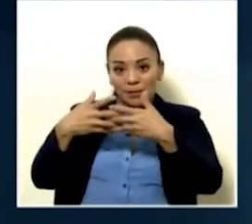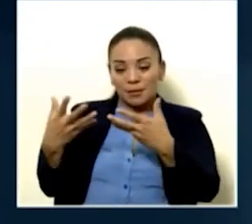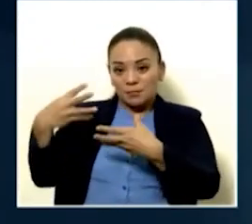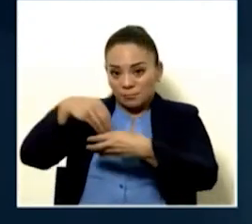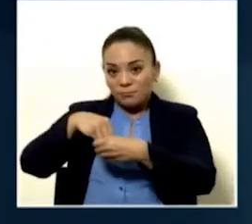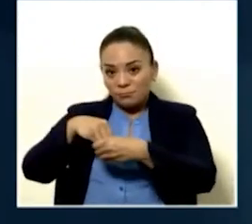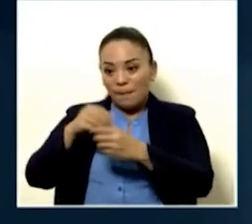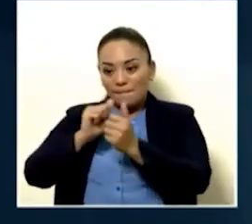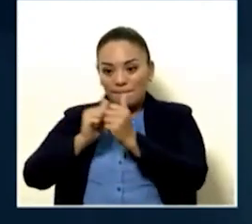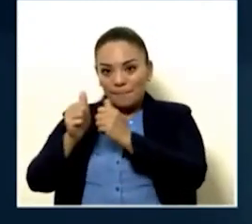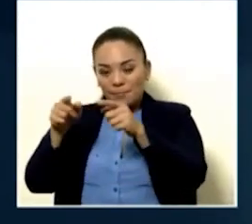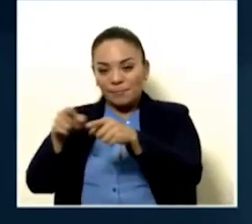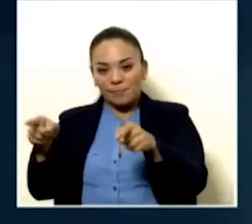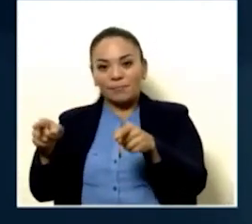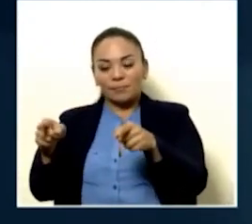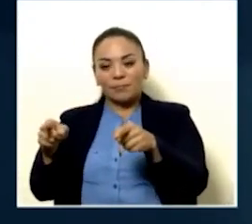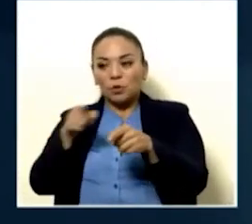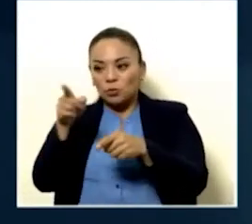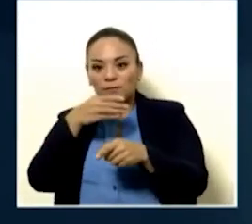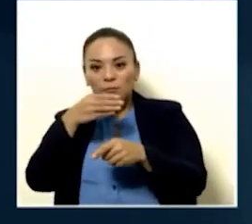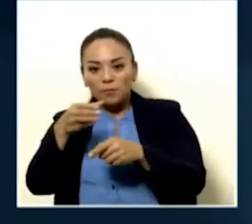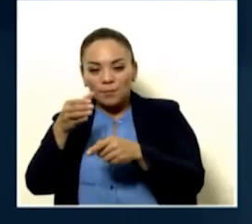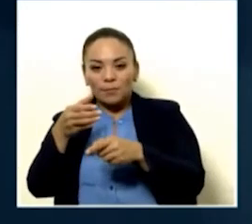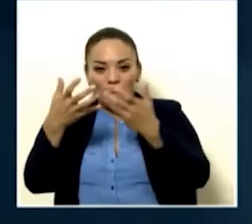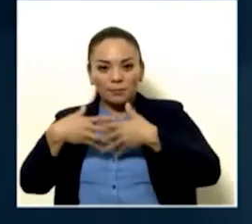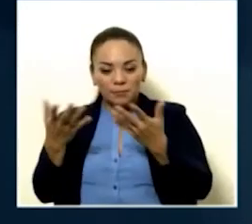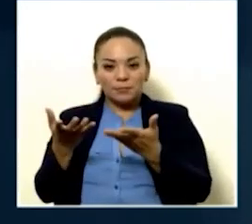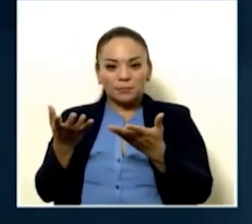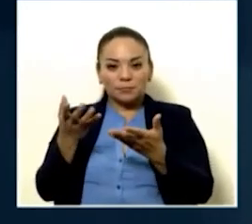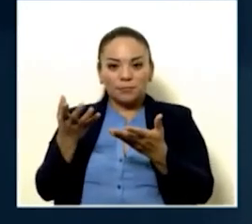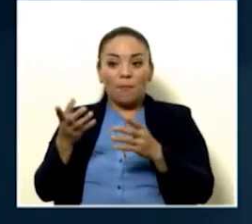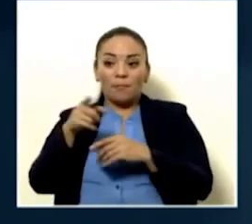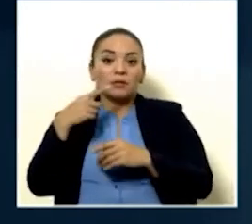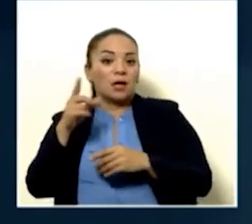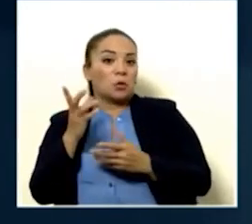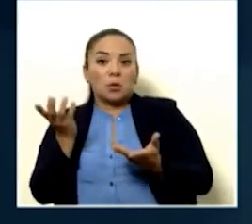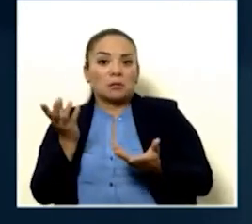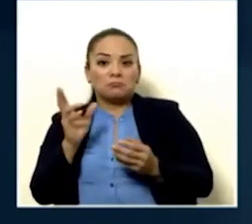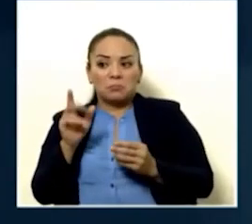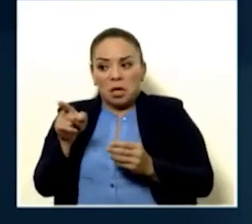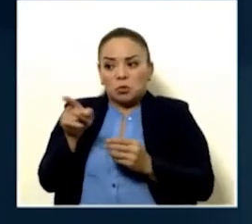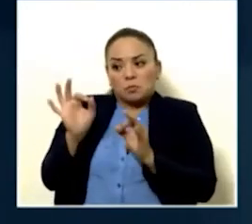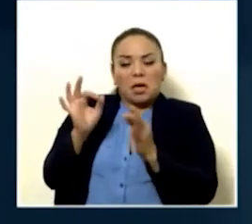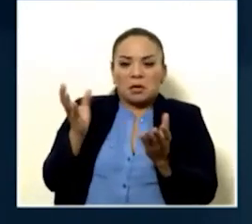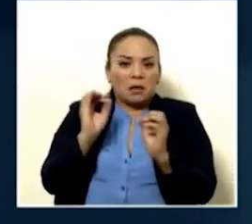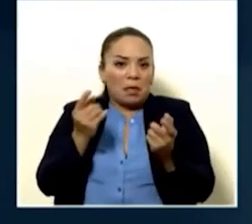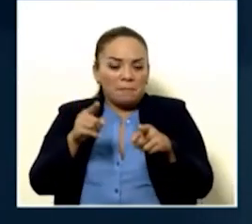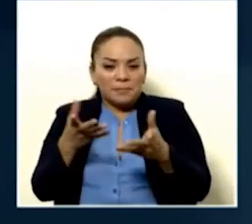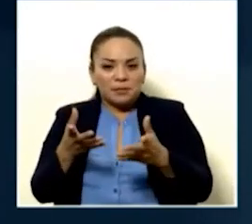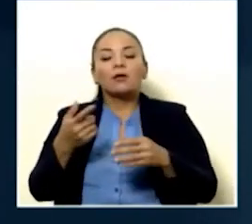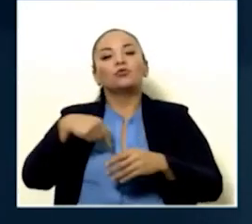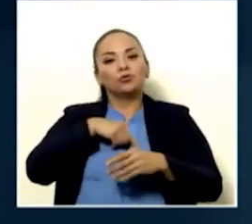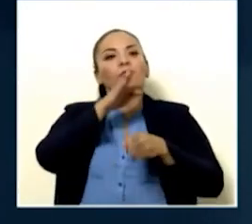o alguna de las empresas que están ustedes recomendando que se les adjudique? Y la respuesta fue no. ¿Y cómo lo saben? Porque fuimos y